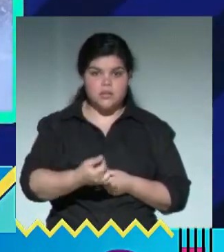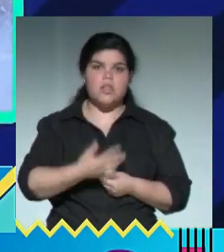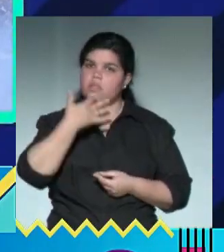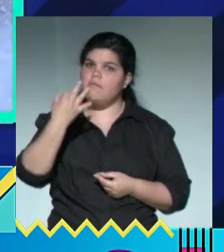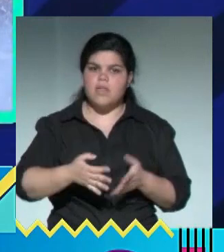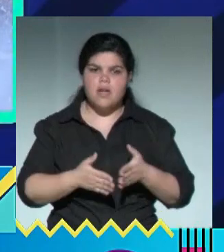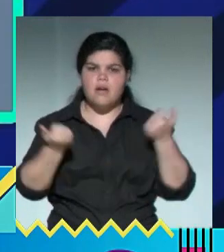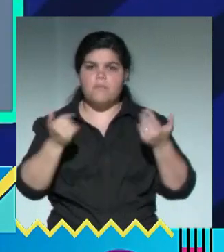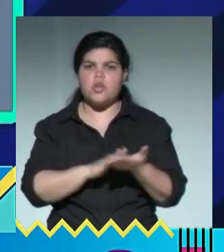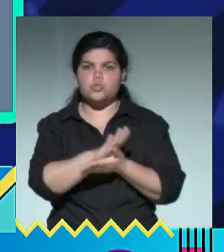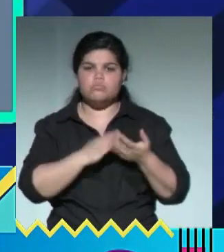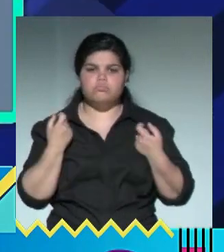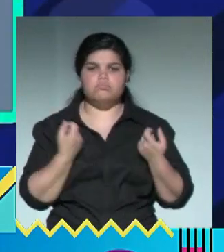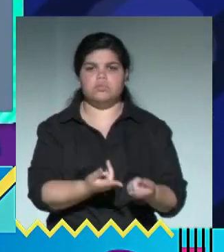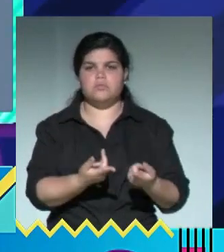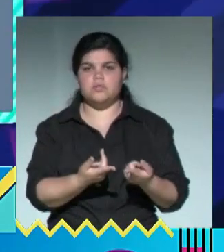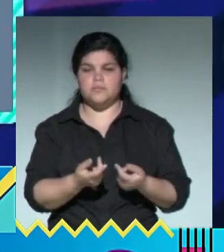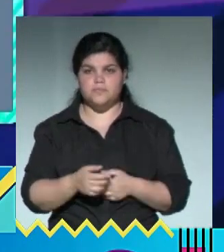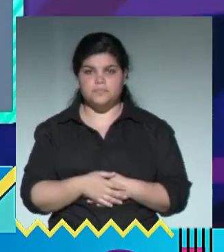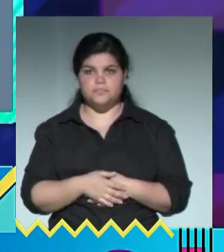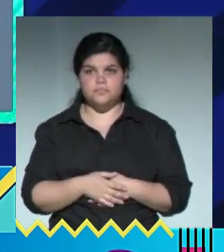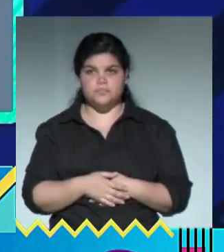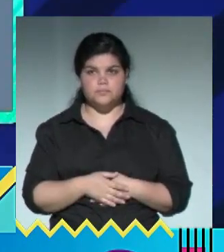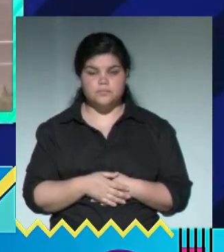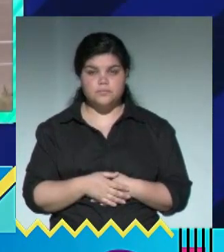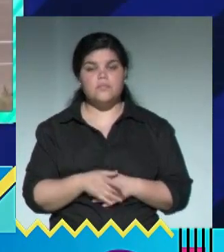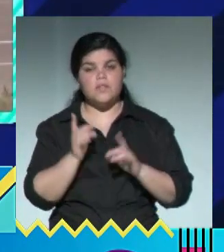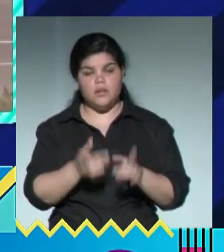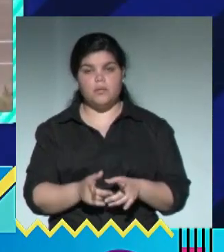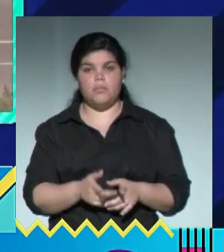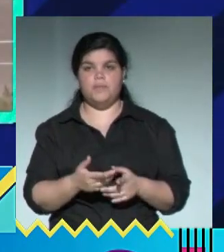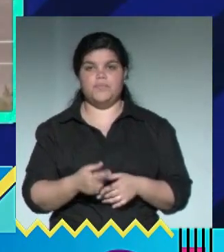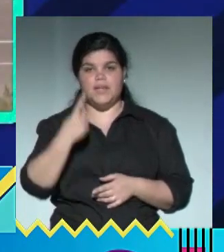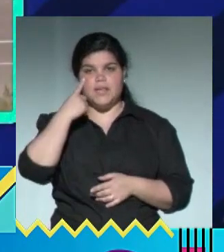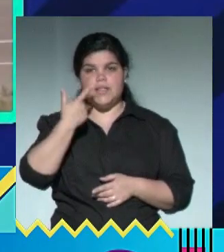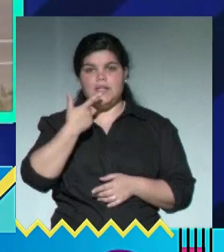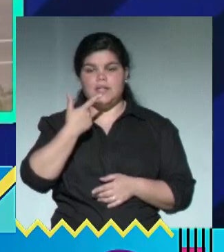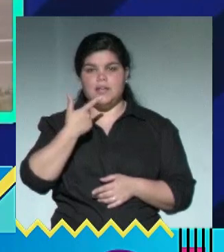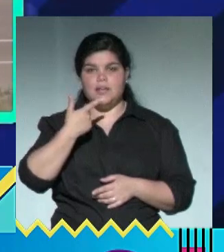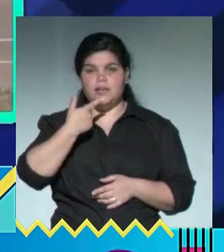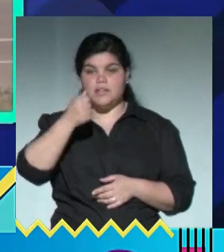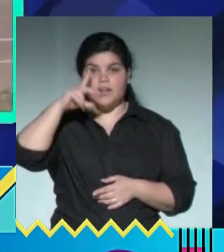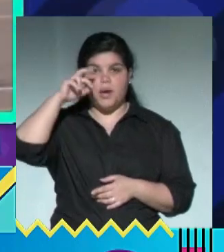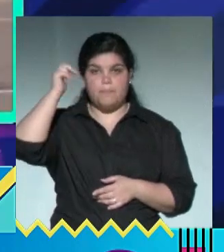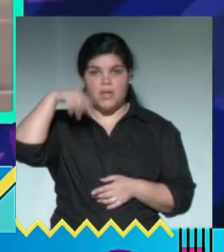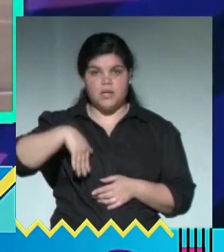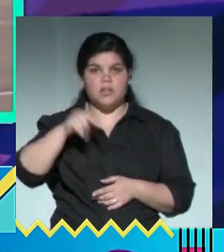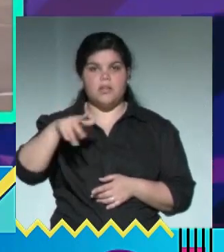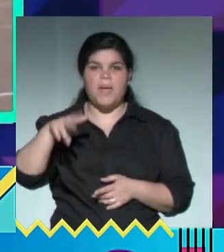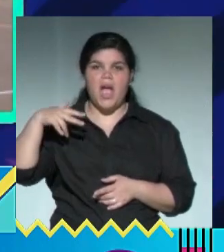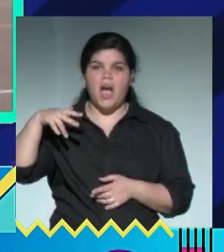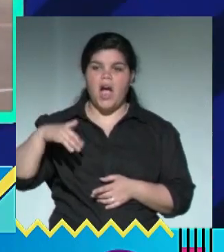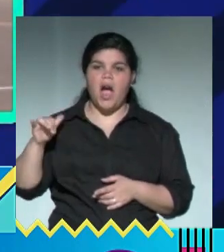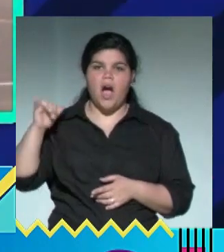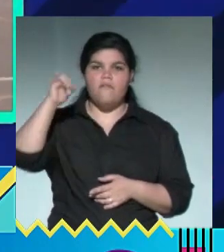y muy rápido y en el momento determinado. Como también puedo nombrar el ISCAMEN, que puso a disposición su avión para que sea un avión hidrante las